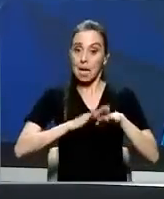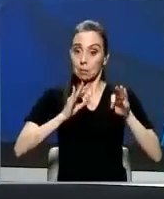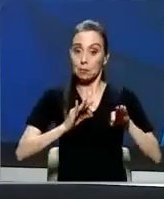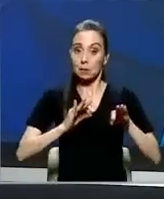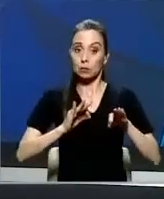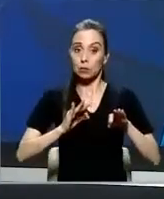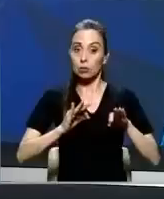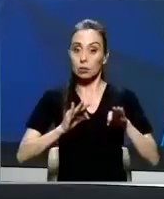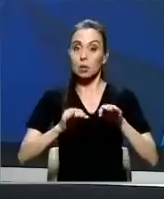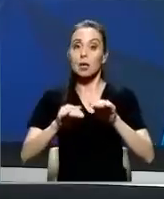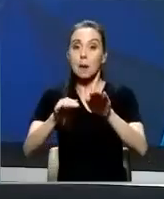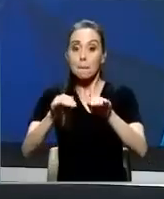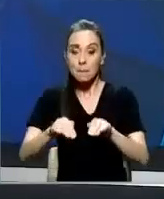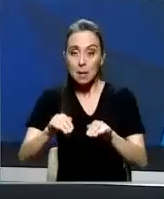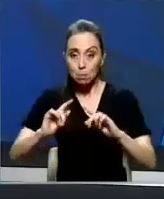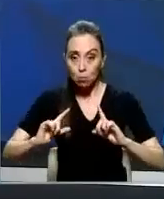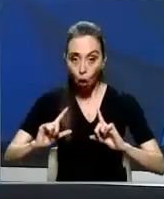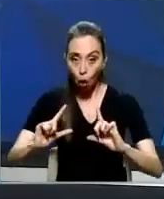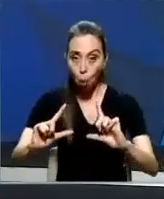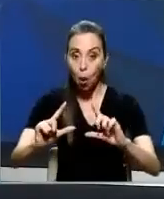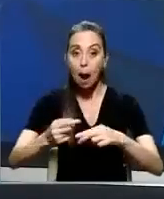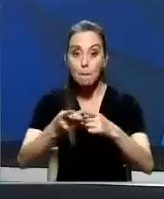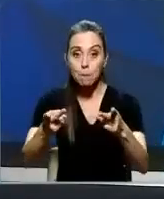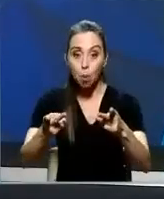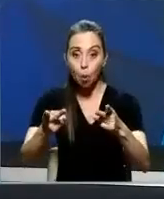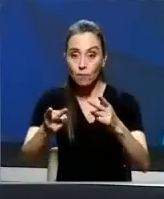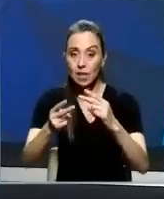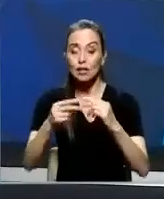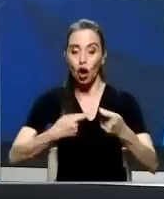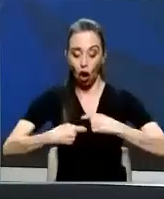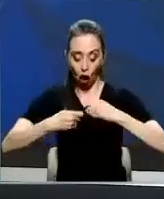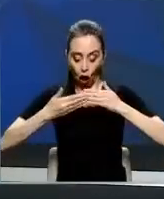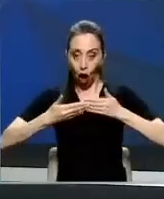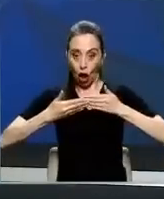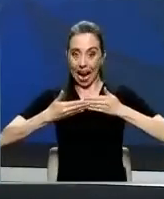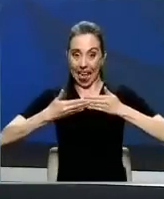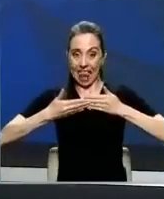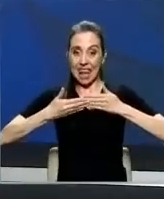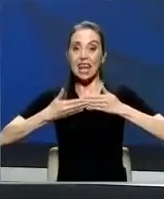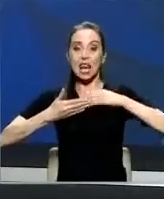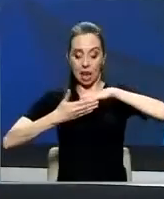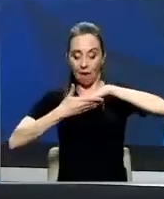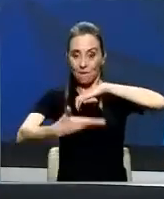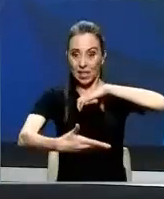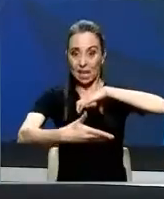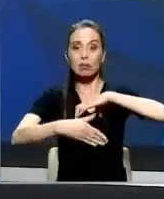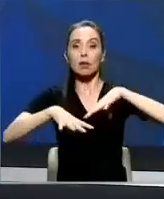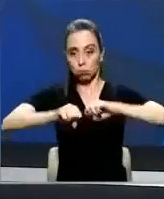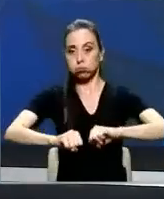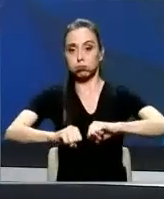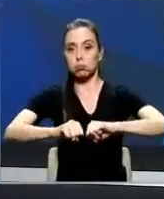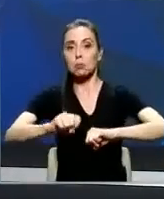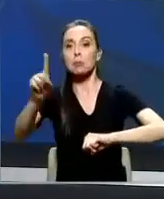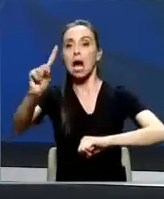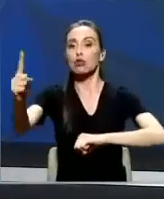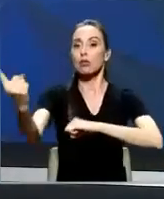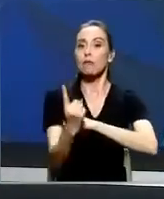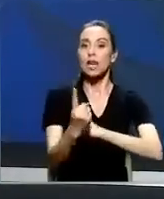instalarse en los mismos espacios públicos que están frente a sus locales para impedir que los ambulantes se instalen allí.